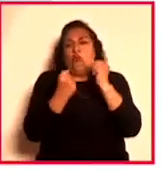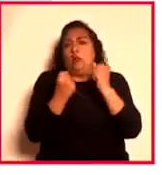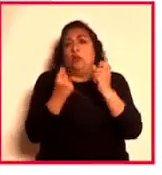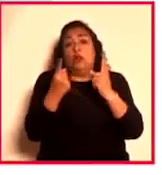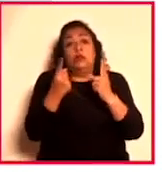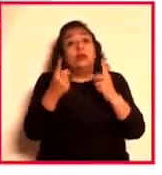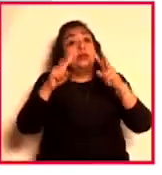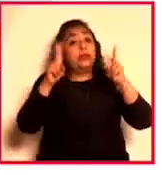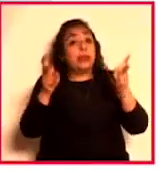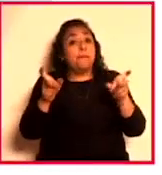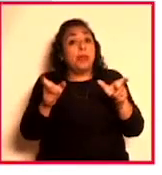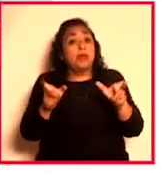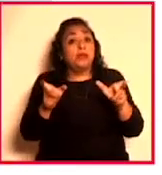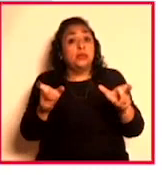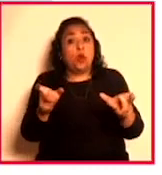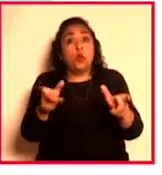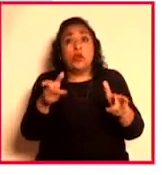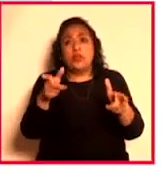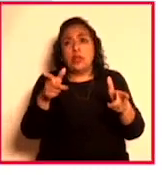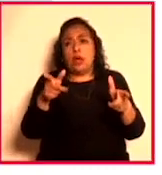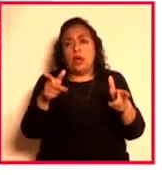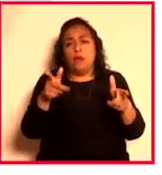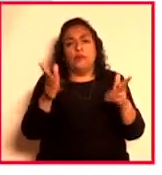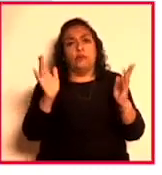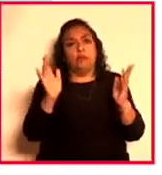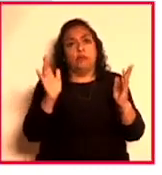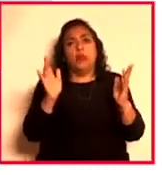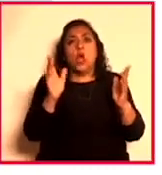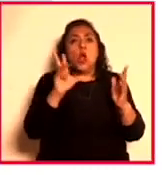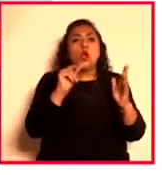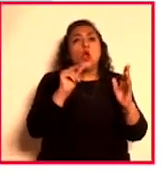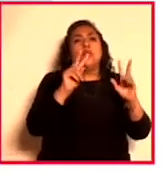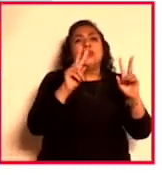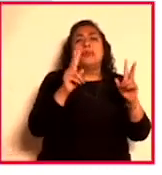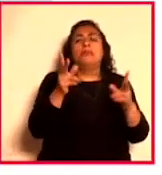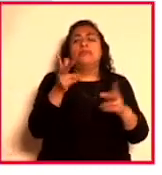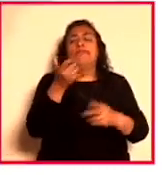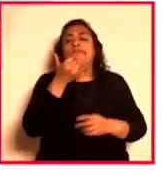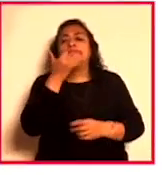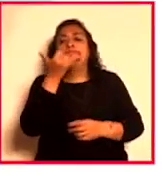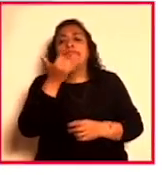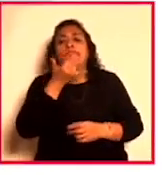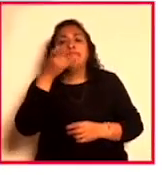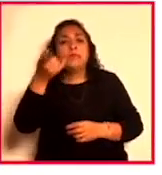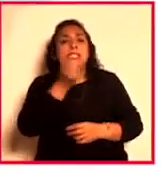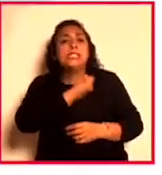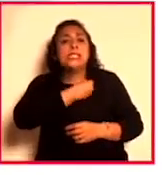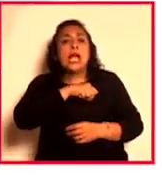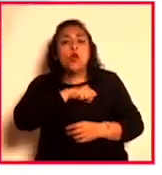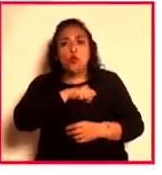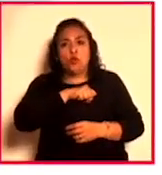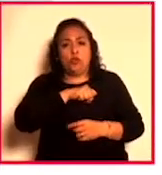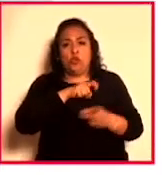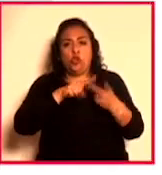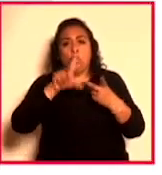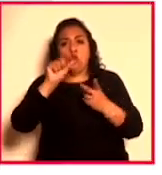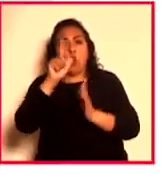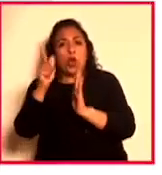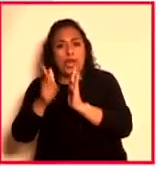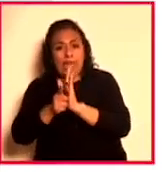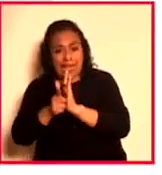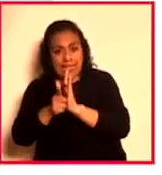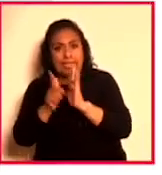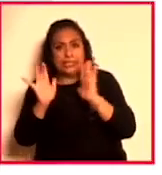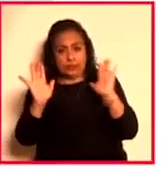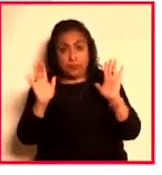seguridad pública, no va a ser un tema jurídico, perdón, de salud pública, no un tema jurídico, va a ser un tema de salud pública. El hombre